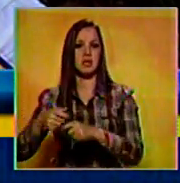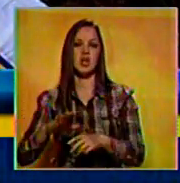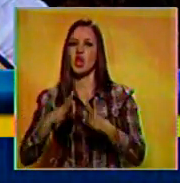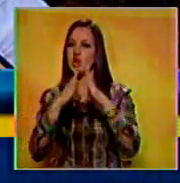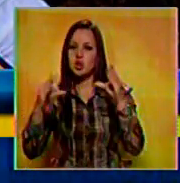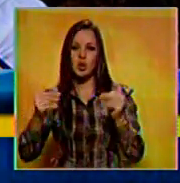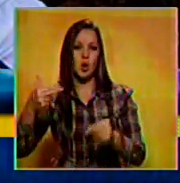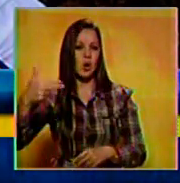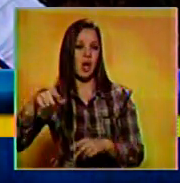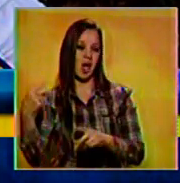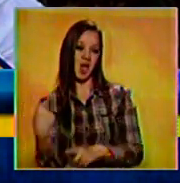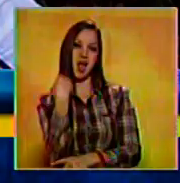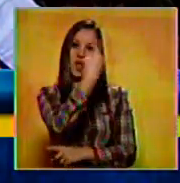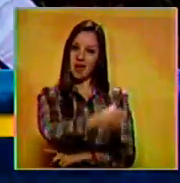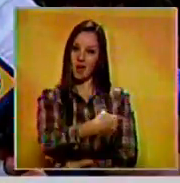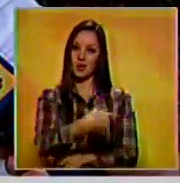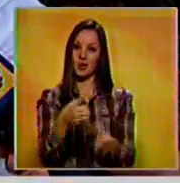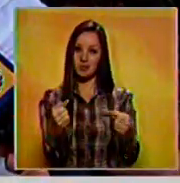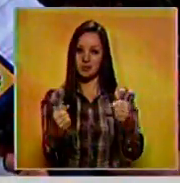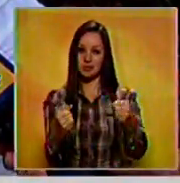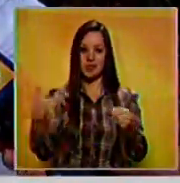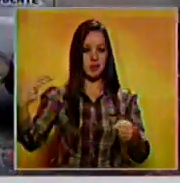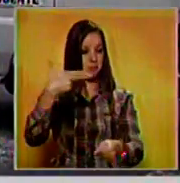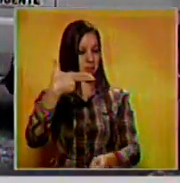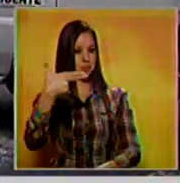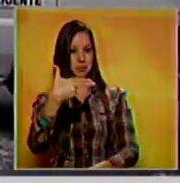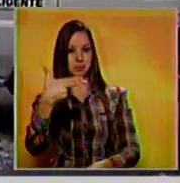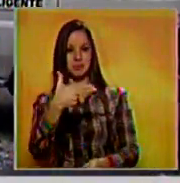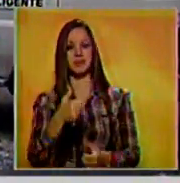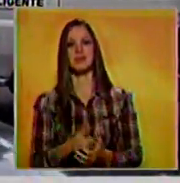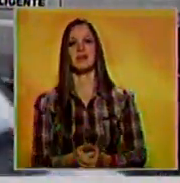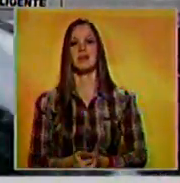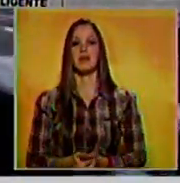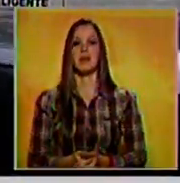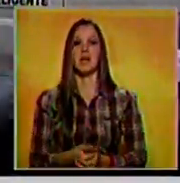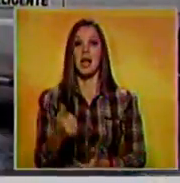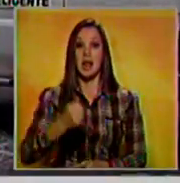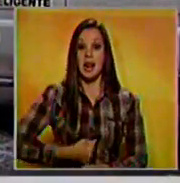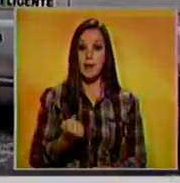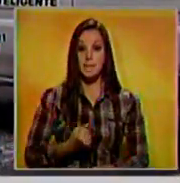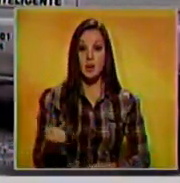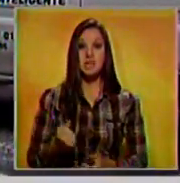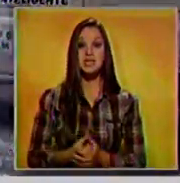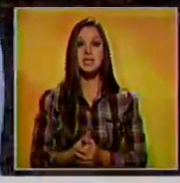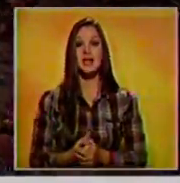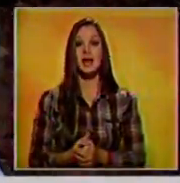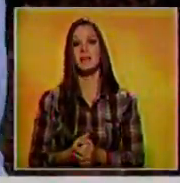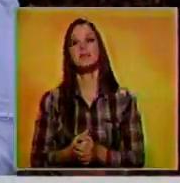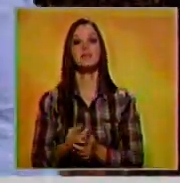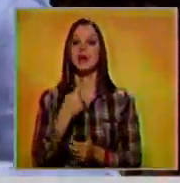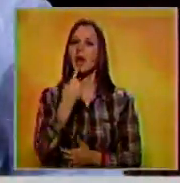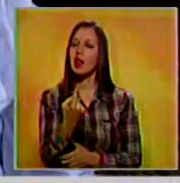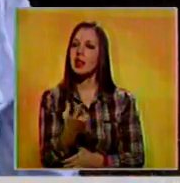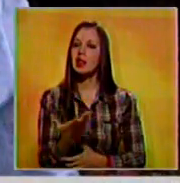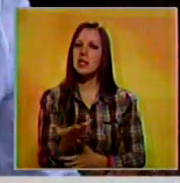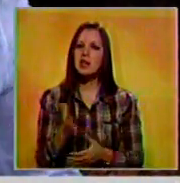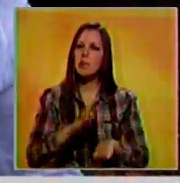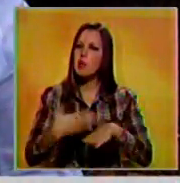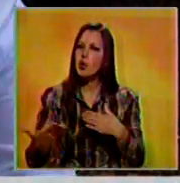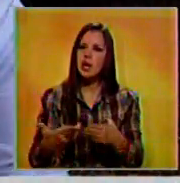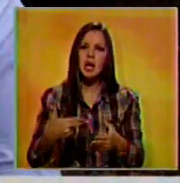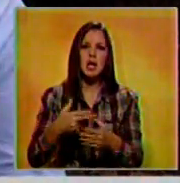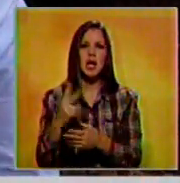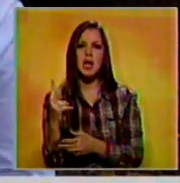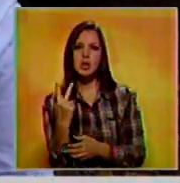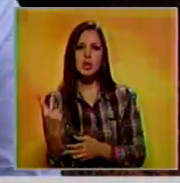el morocho, pues, el que quedó en el carro. La policía científica inició las averiguaciones para determinar el móvil del doble